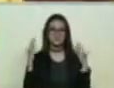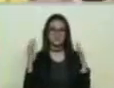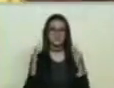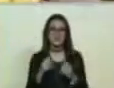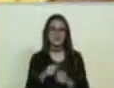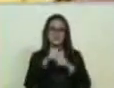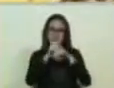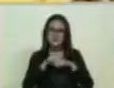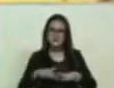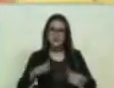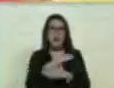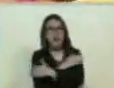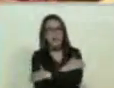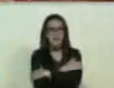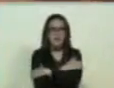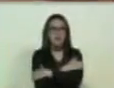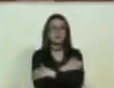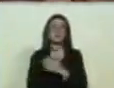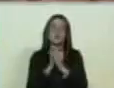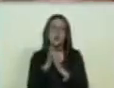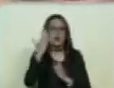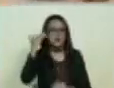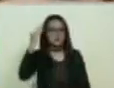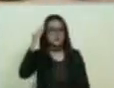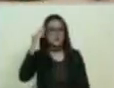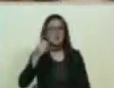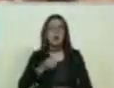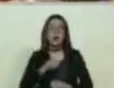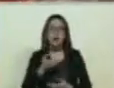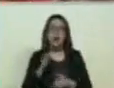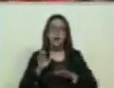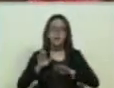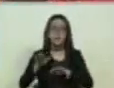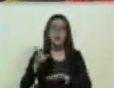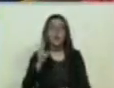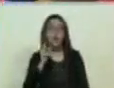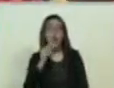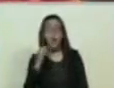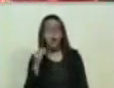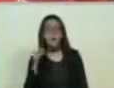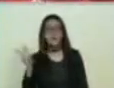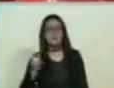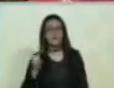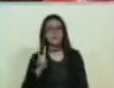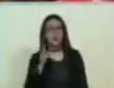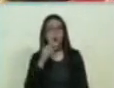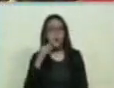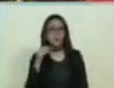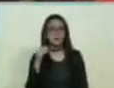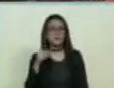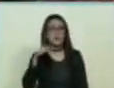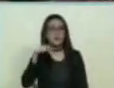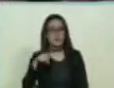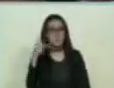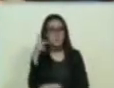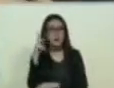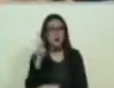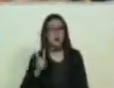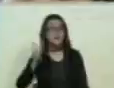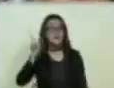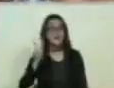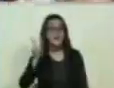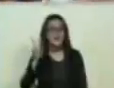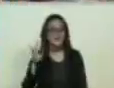Le mandamos besos y abrazos y quiero que sepa que cuenta con la juventud venezolana y con la juventud de nuestra parroquia La Vega.